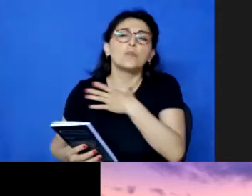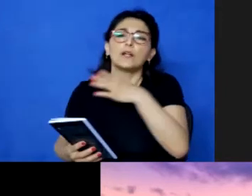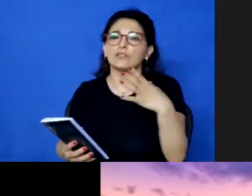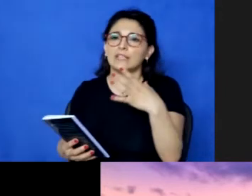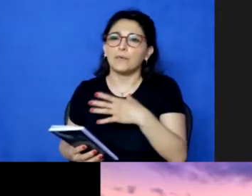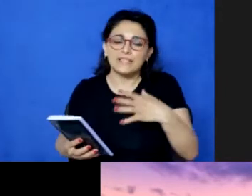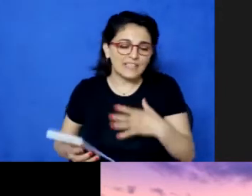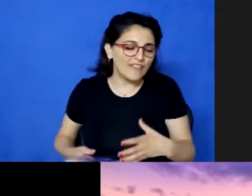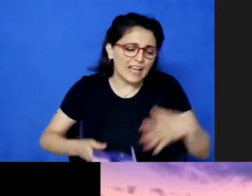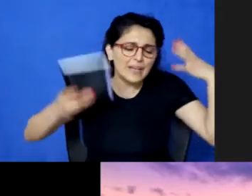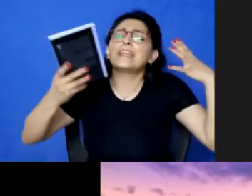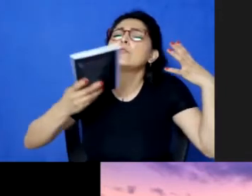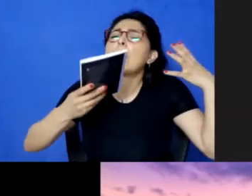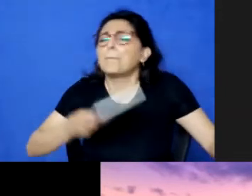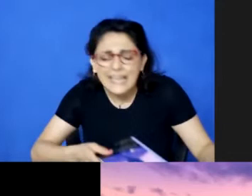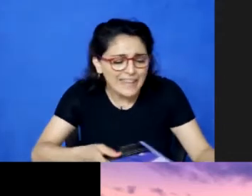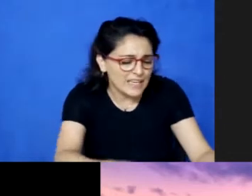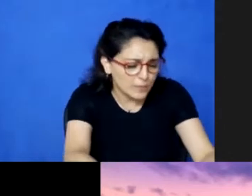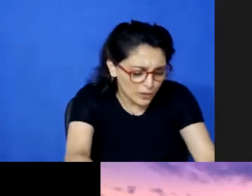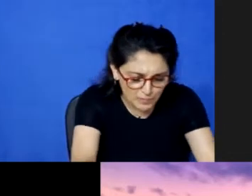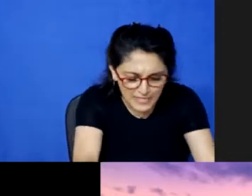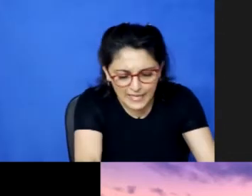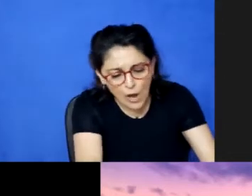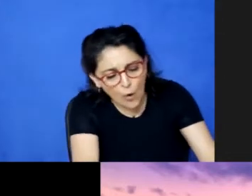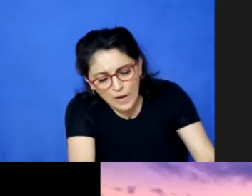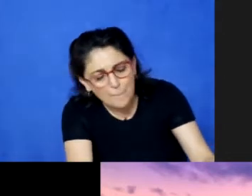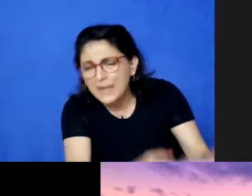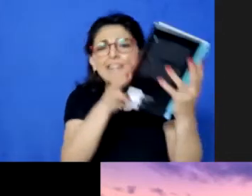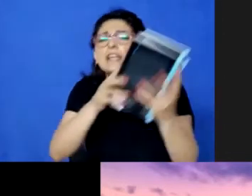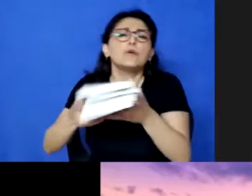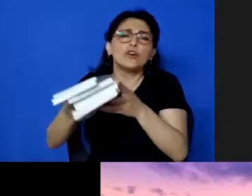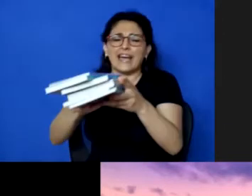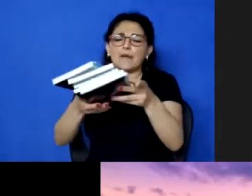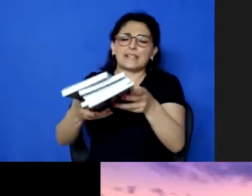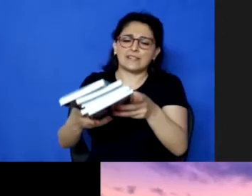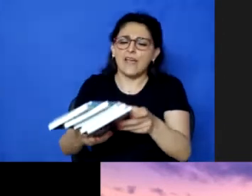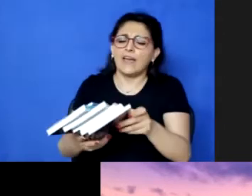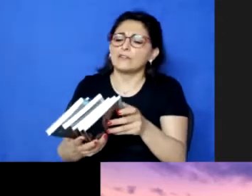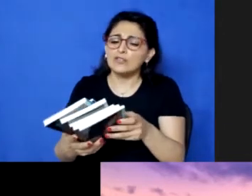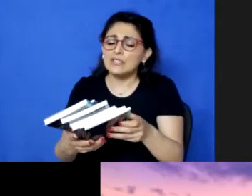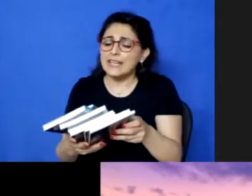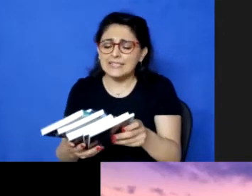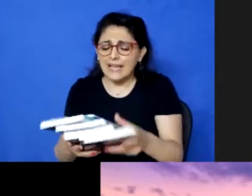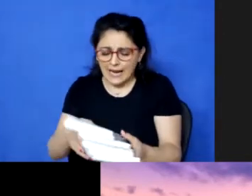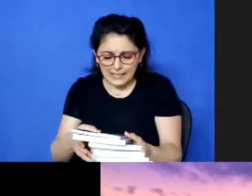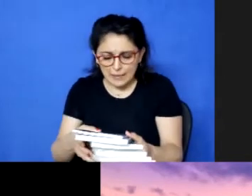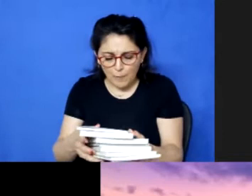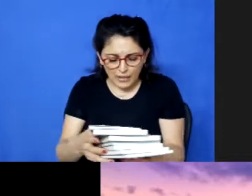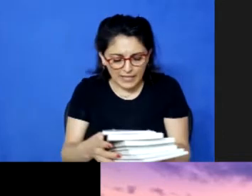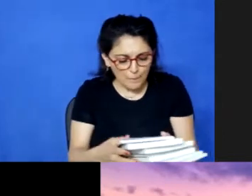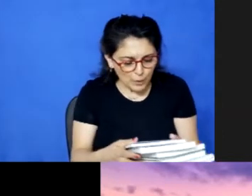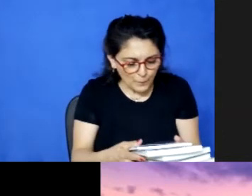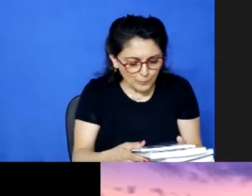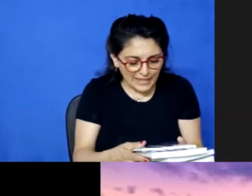estoy súper contenta, porque significa que van a venir una pila de libros. Miren, una pila de libros cada mes. Entonces, acá tenemos,